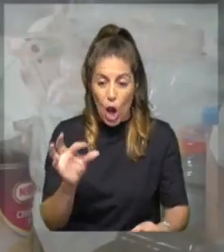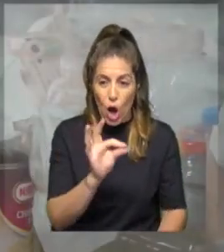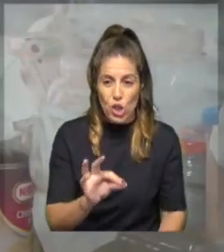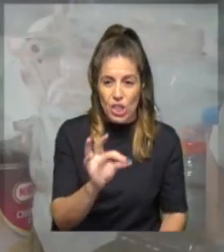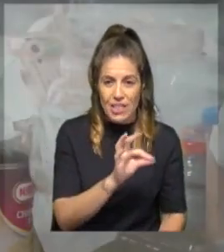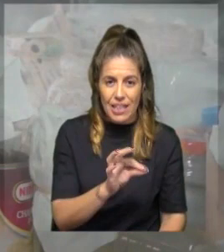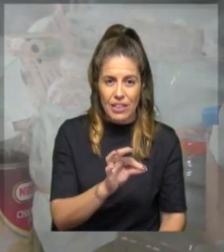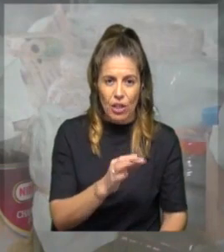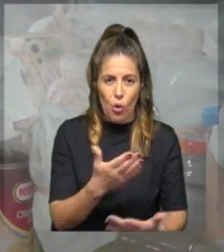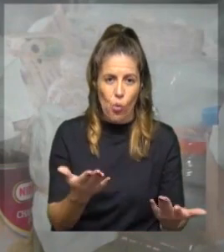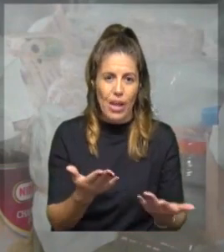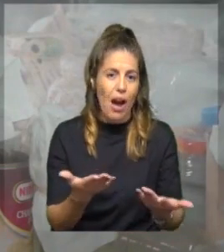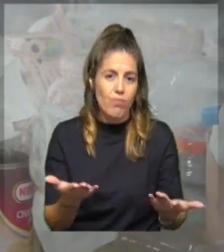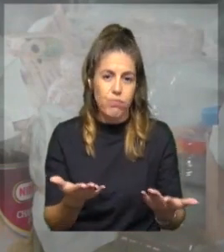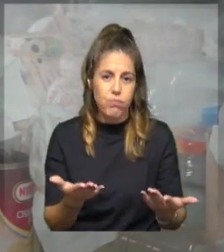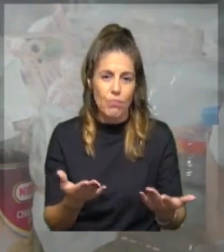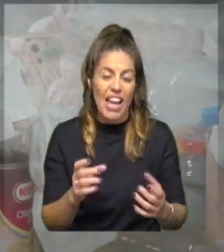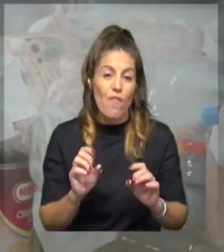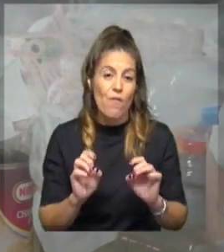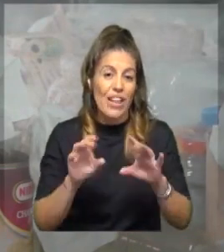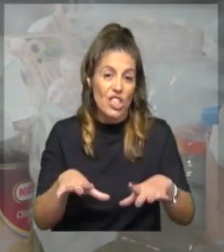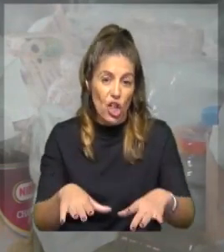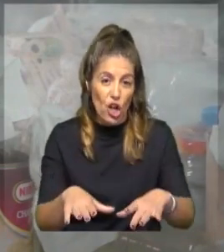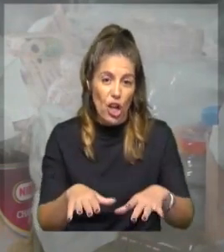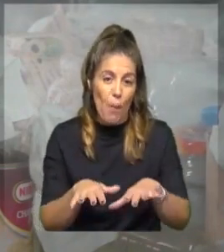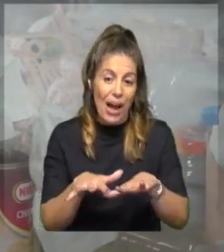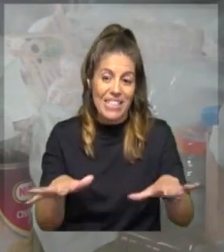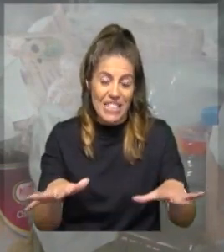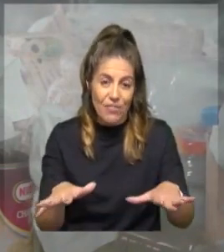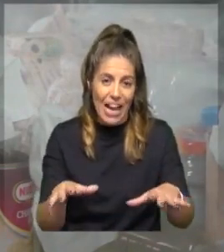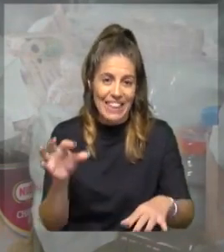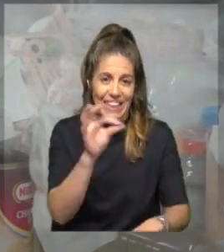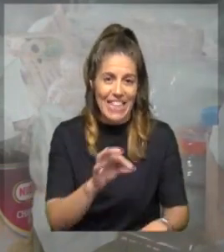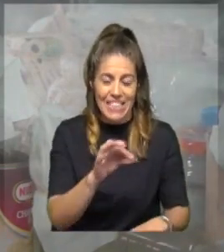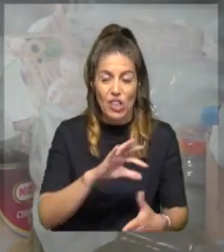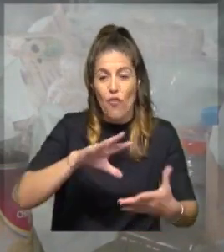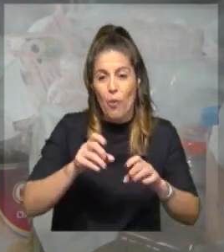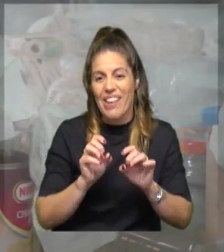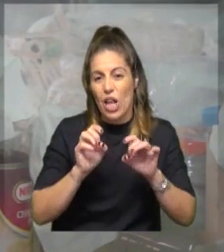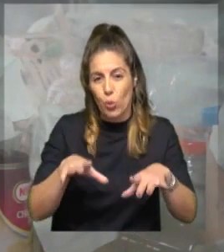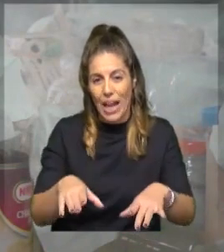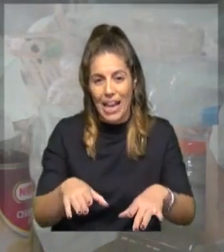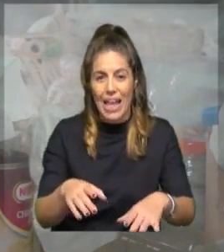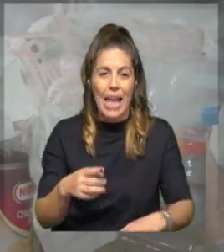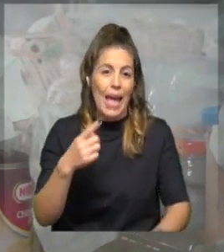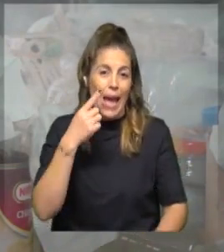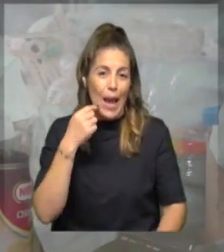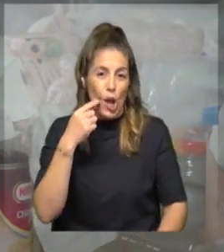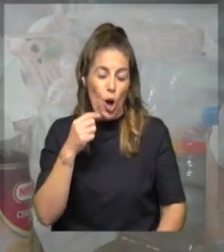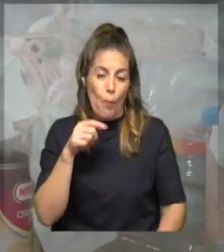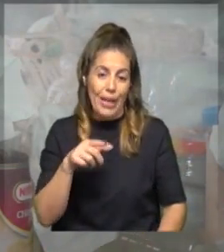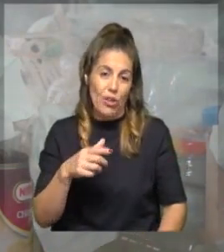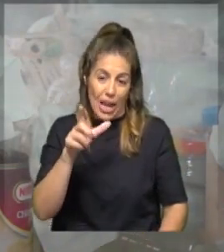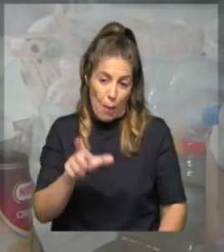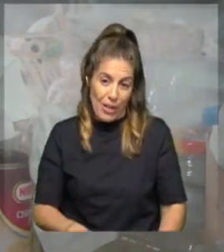una epizotia, es decir, una infección masiva de insectos, pero que ocurre en forma natural. Entonces el hombre utiliza ese tipo